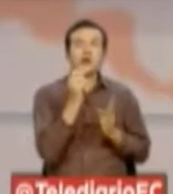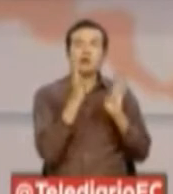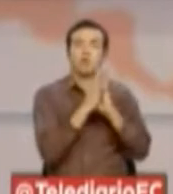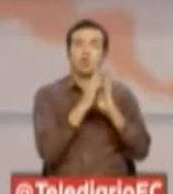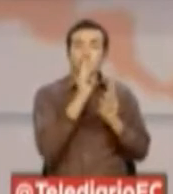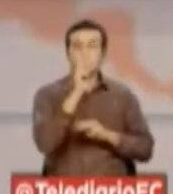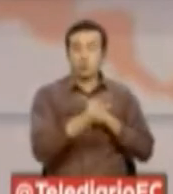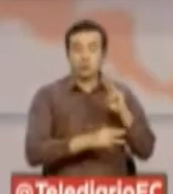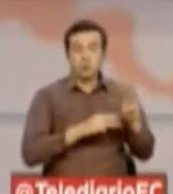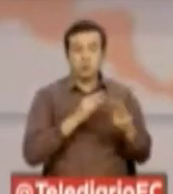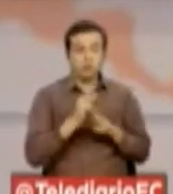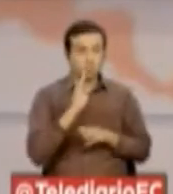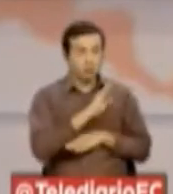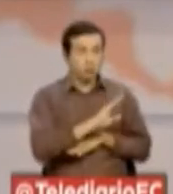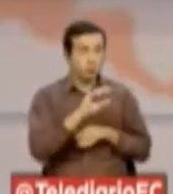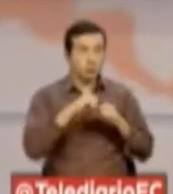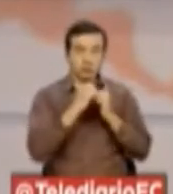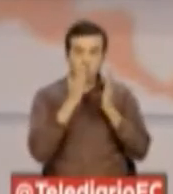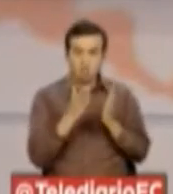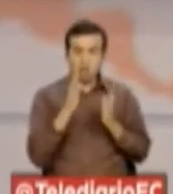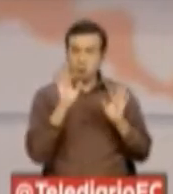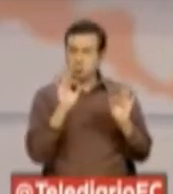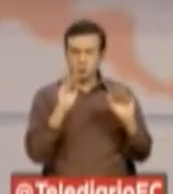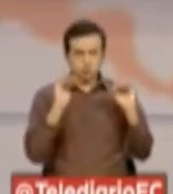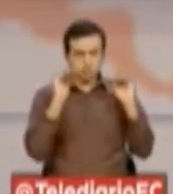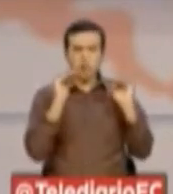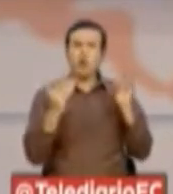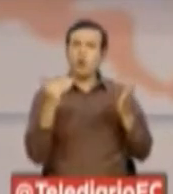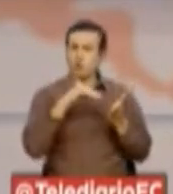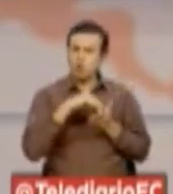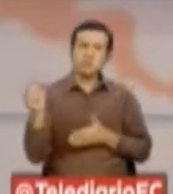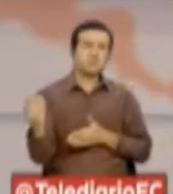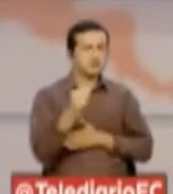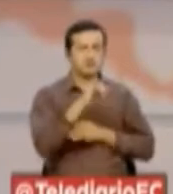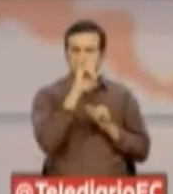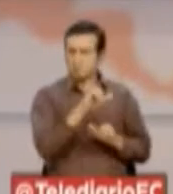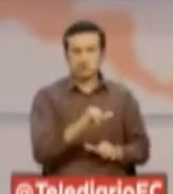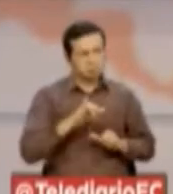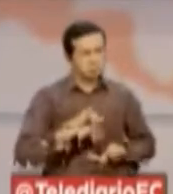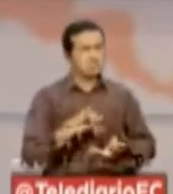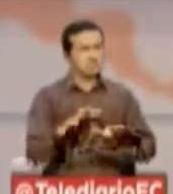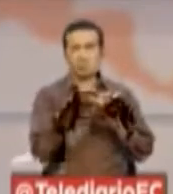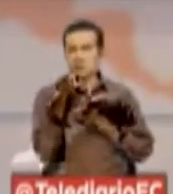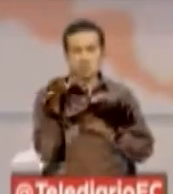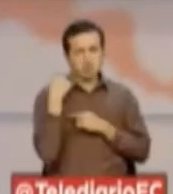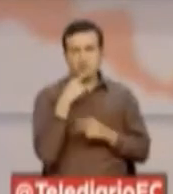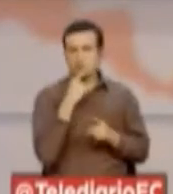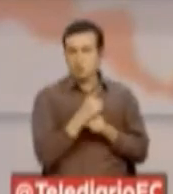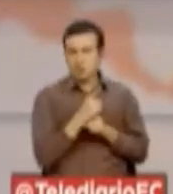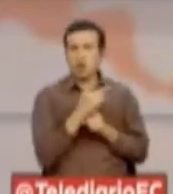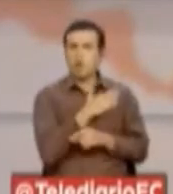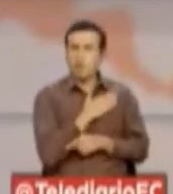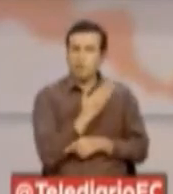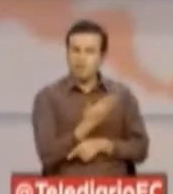aquellos en que el legislador cuando es bueno es reelecto y permanece en su función precisamente con un acto de confianza del pueblo